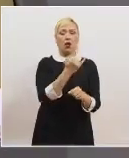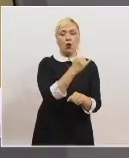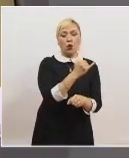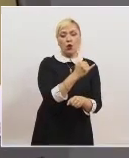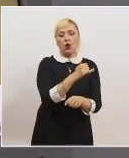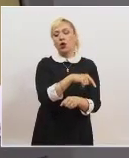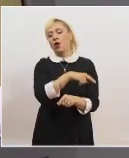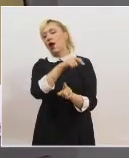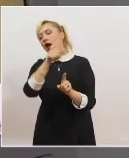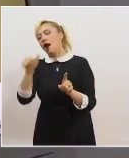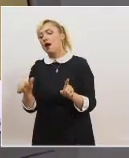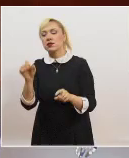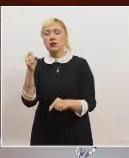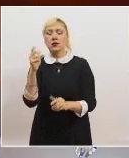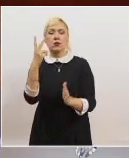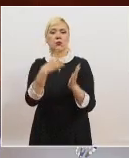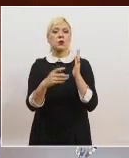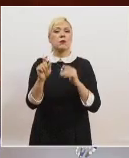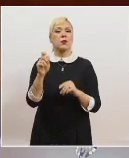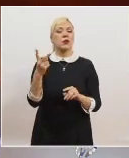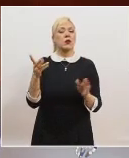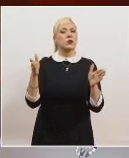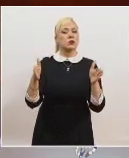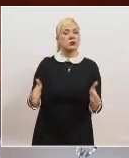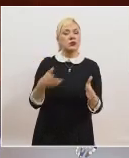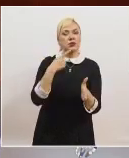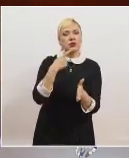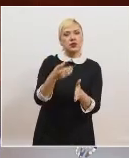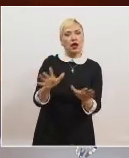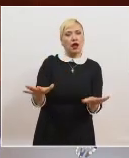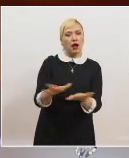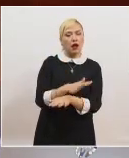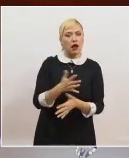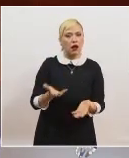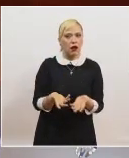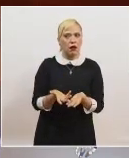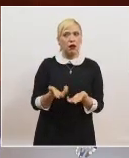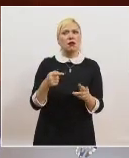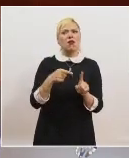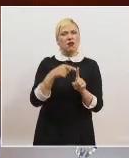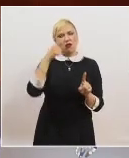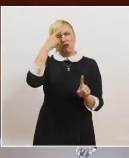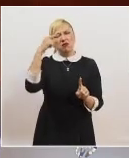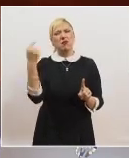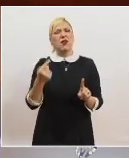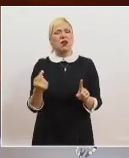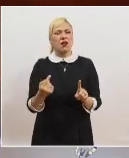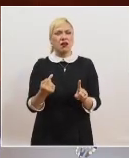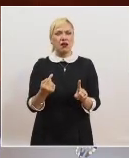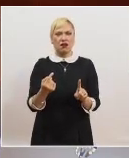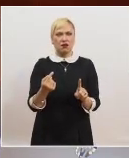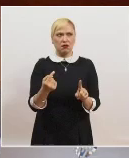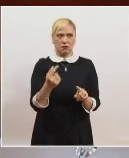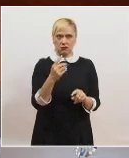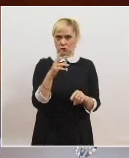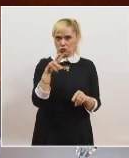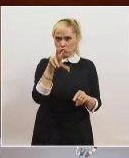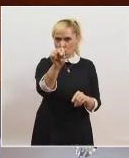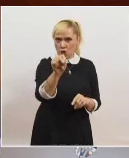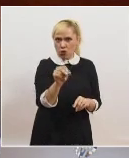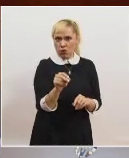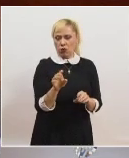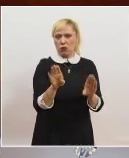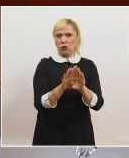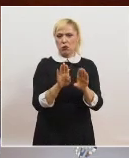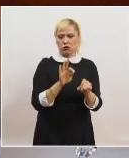septiembre de 2022. El criterio aquí expresado no busca de ninguna manera impedir que se tomen medidas